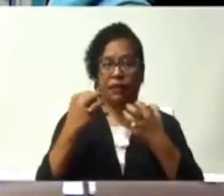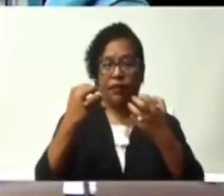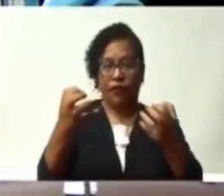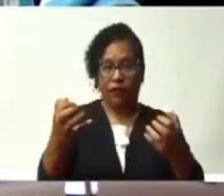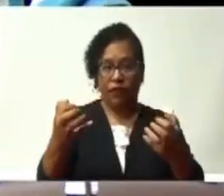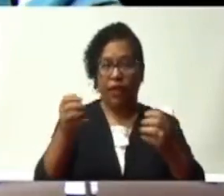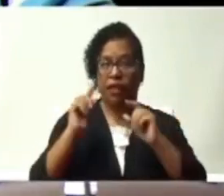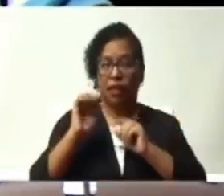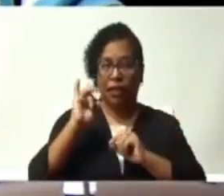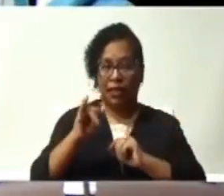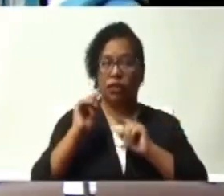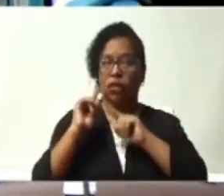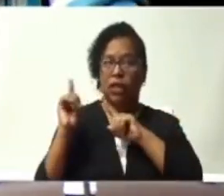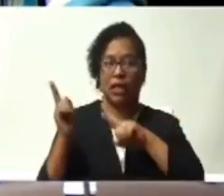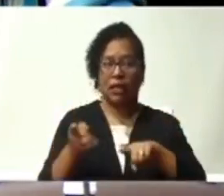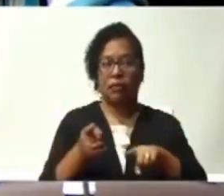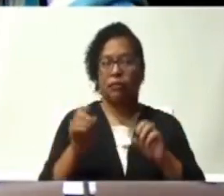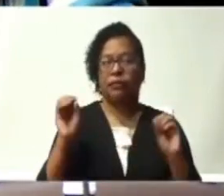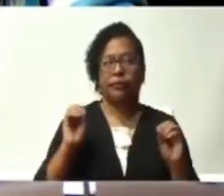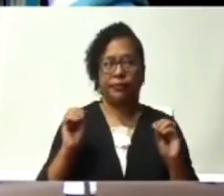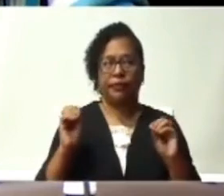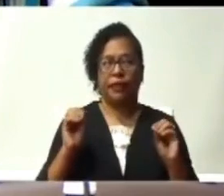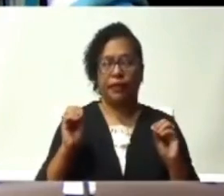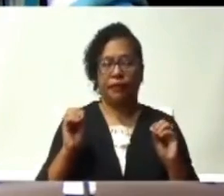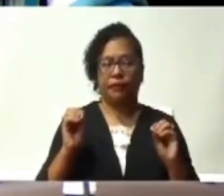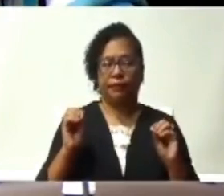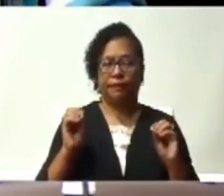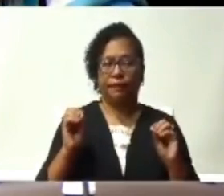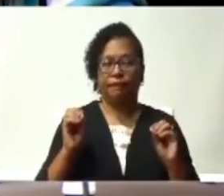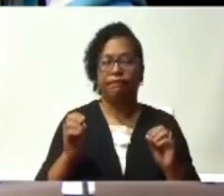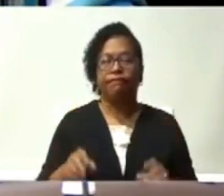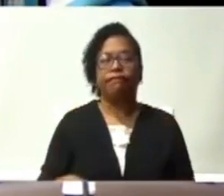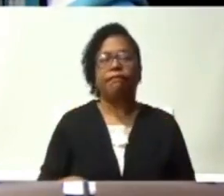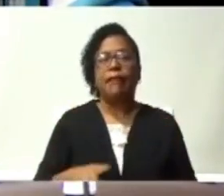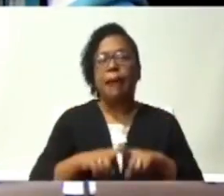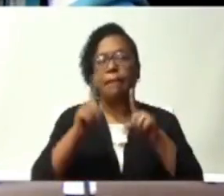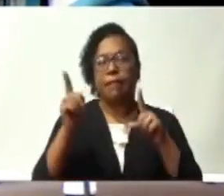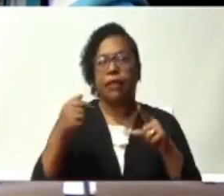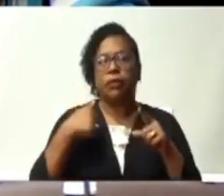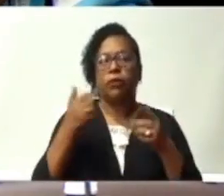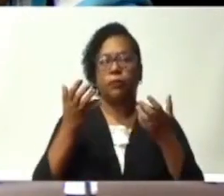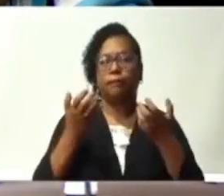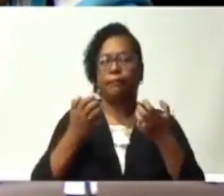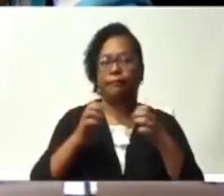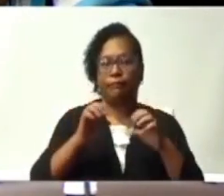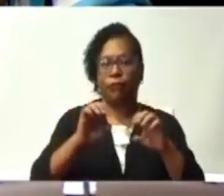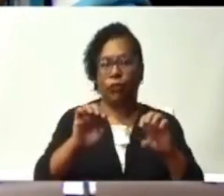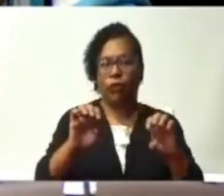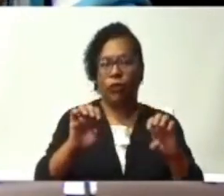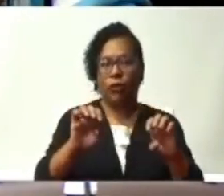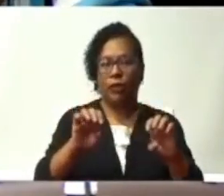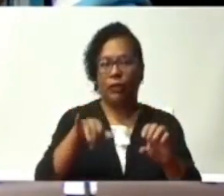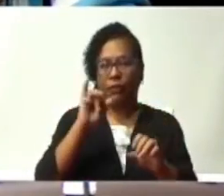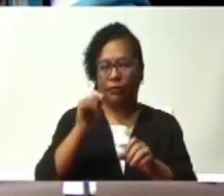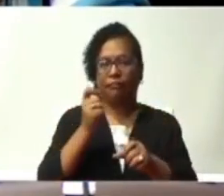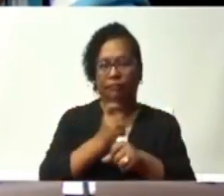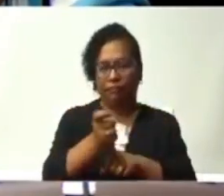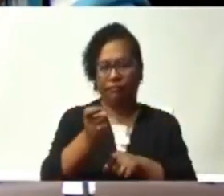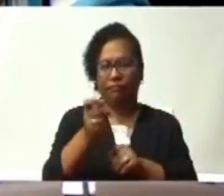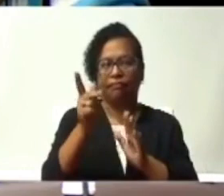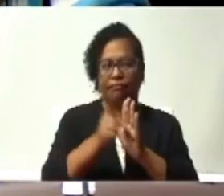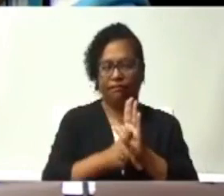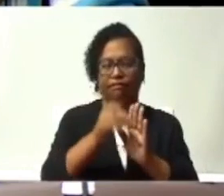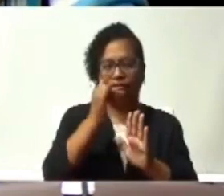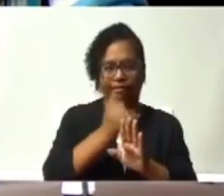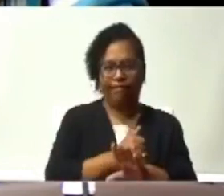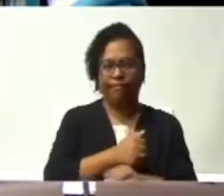nosotros queremos que en el día de hoy, y lástima que el presidente no está aquí,